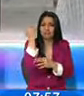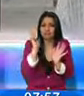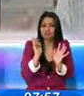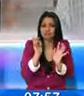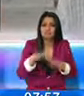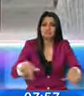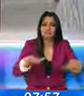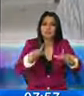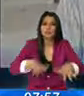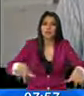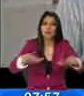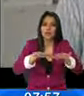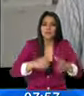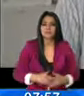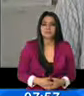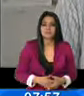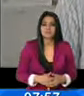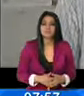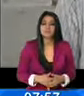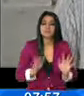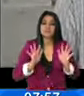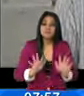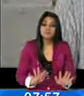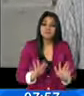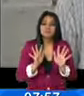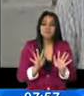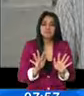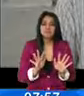imaginario urbano y que forman parte,